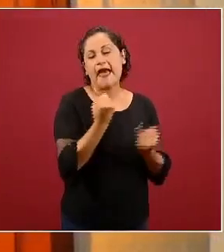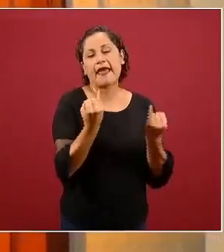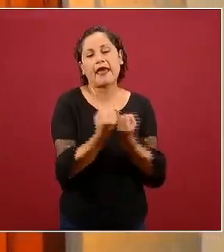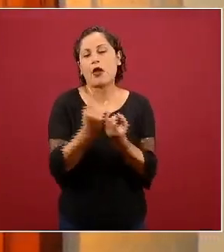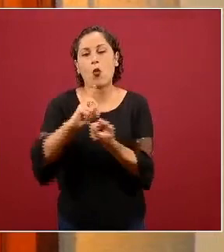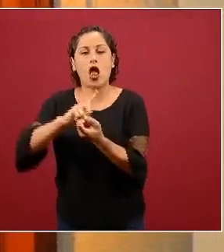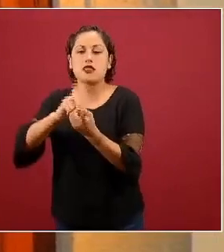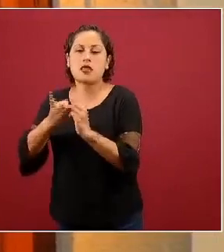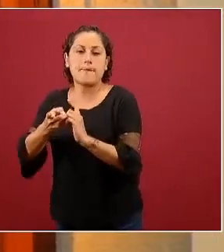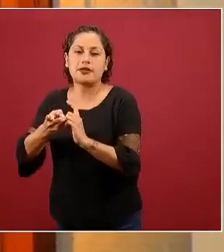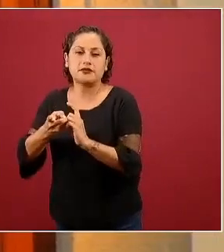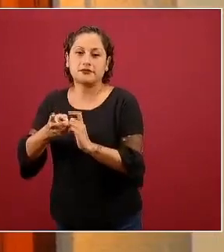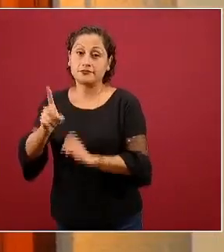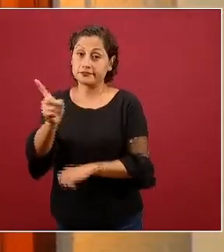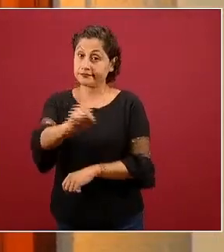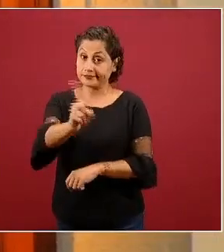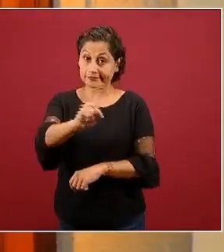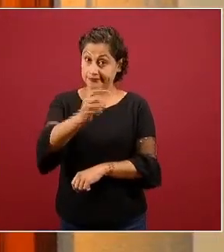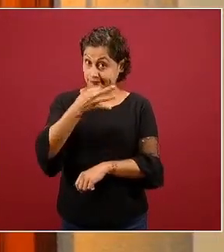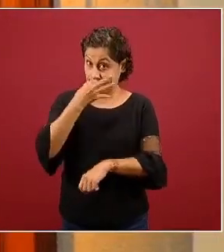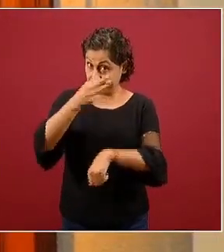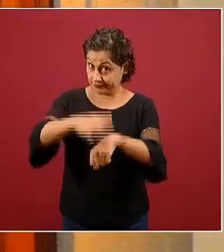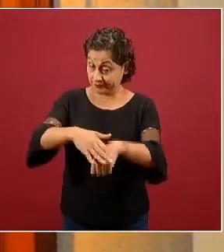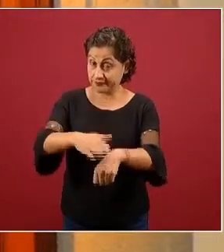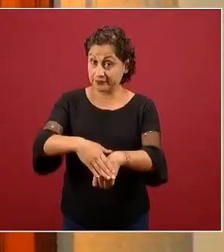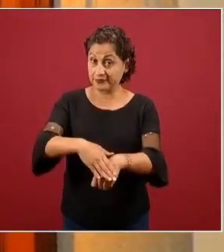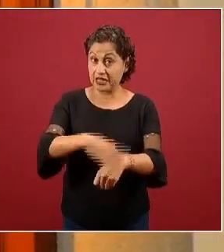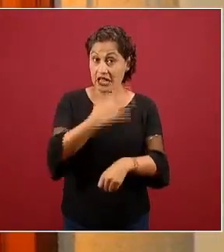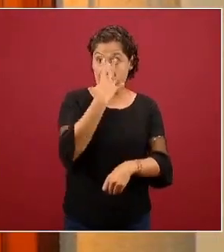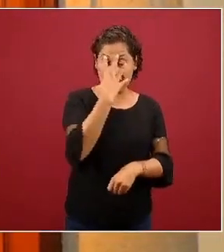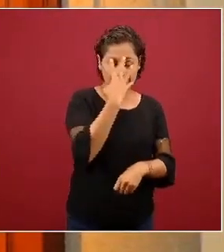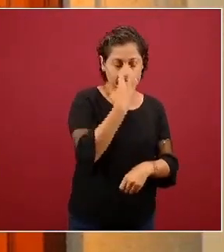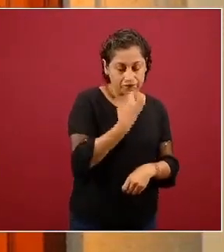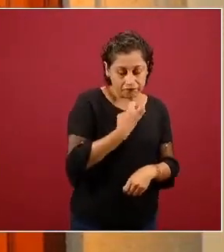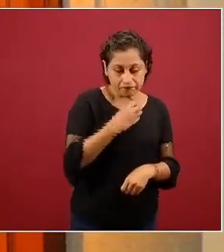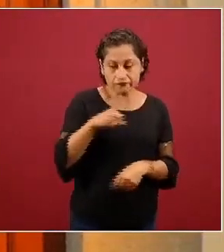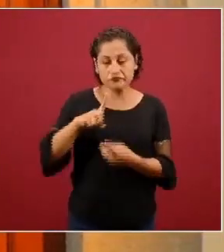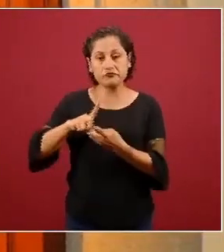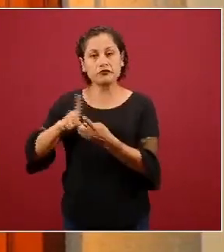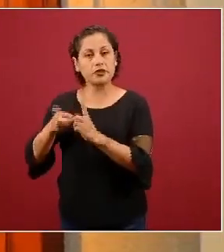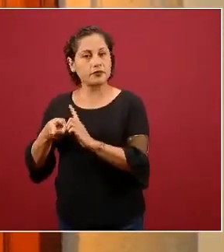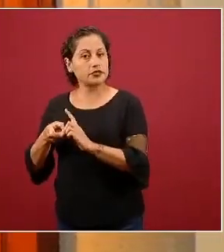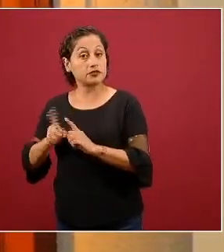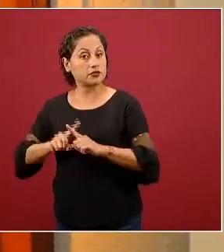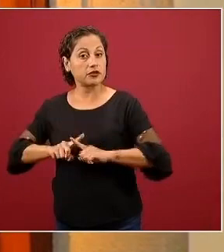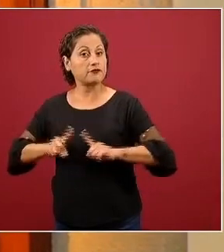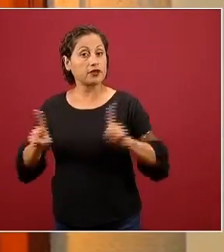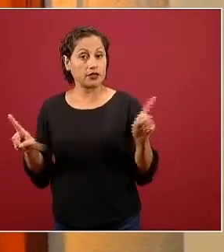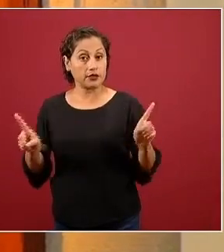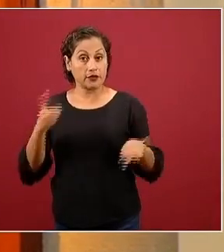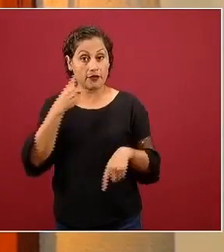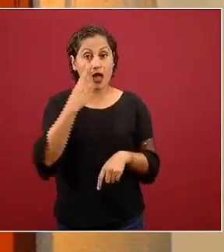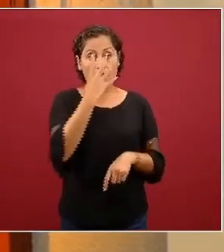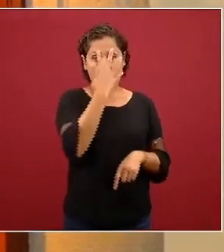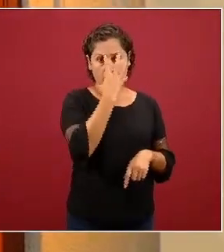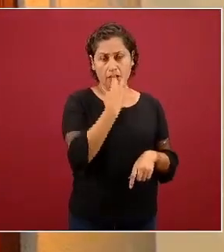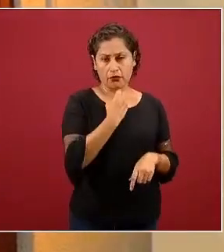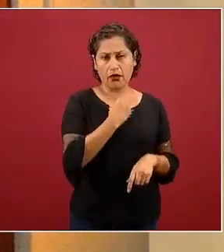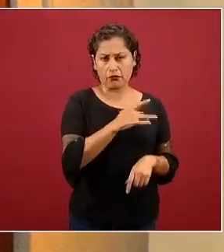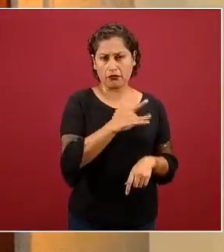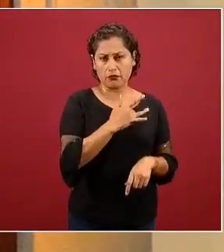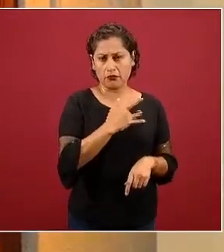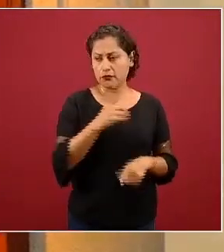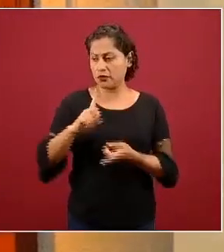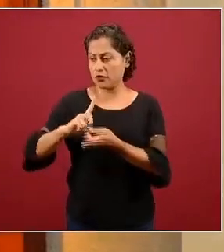que sepan que no es un sinónimo, que no es lo mismo. La depresión es un trastorno psiquiátrico que